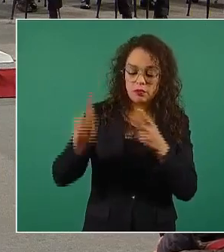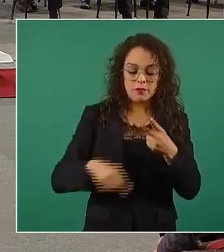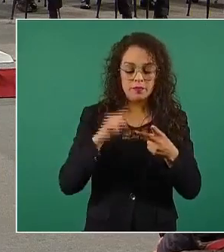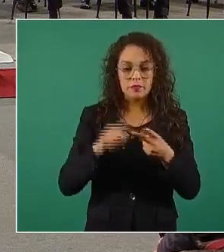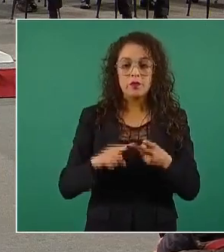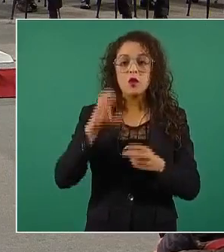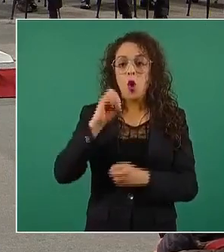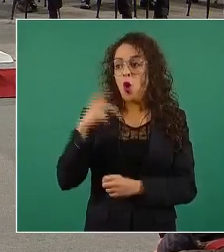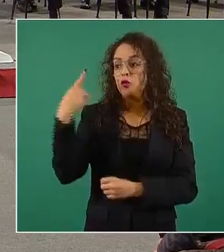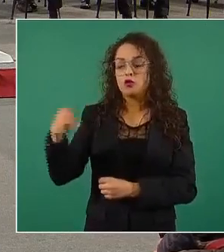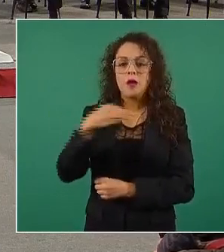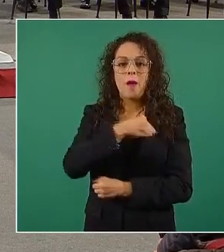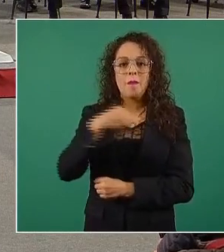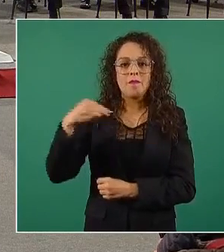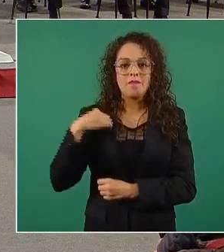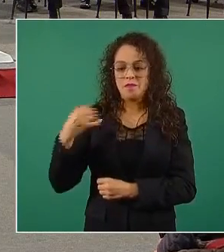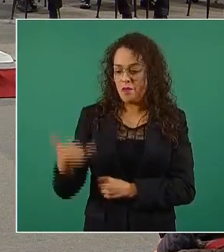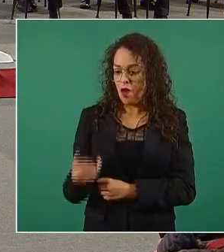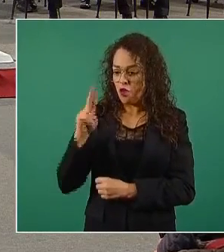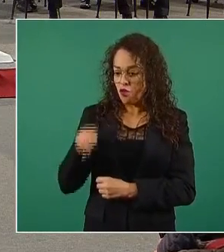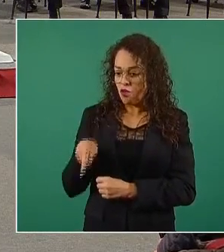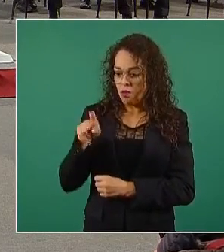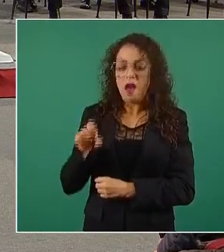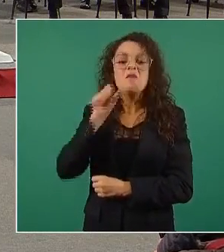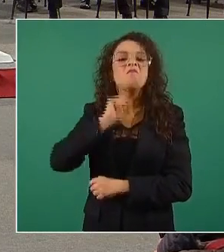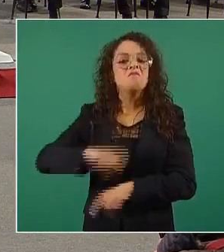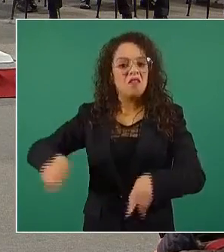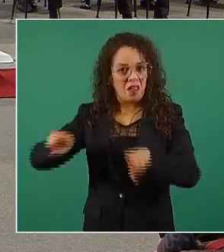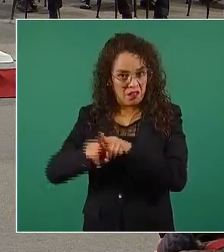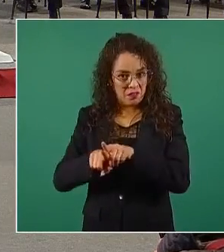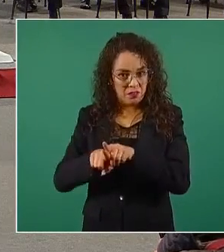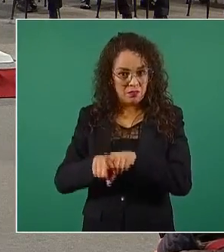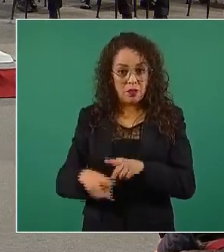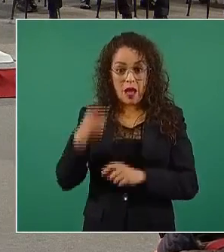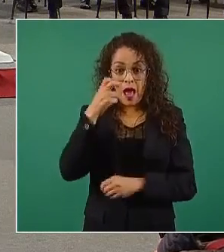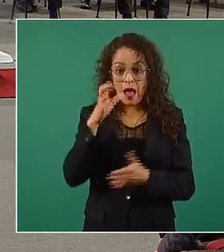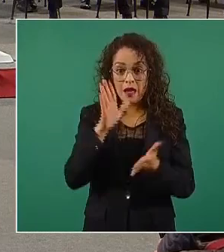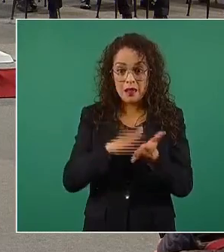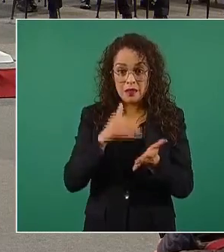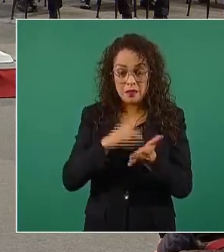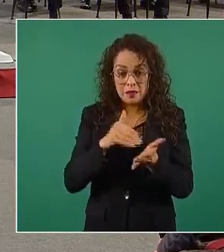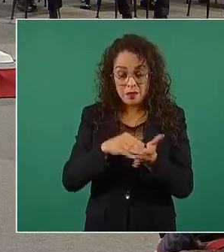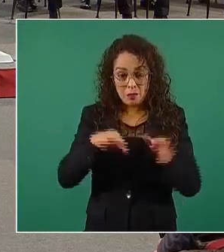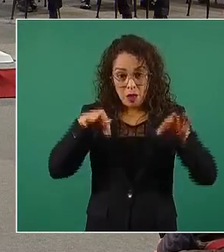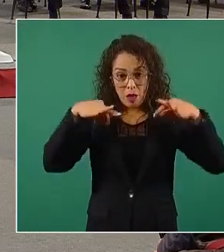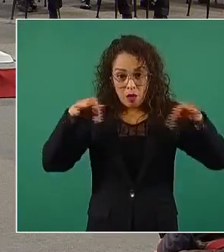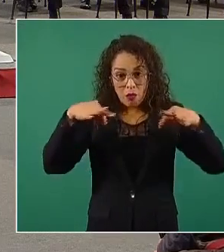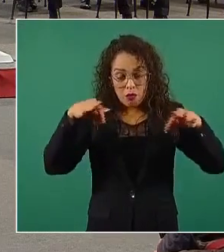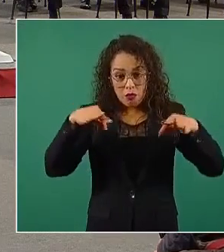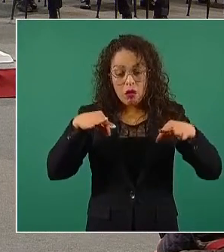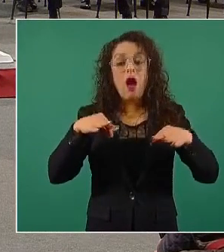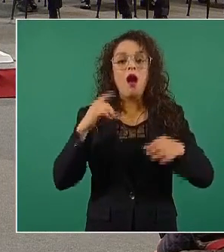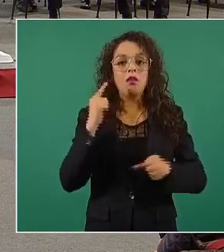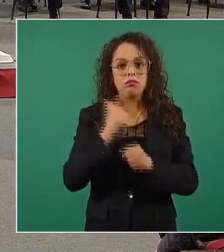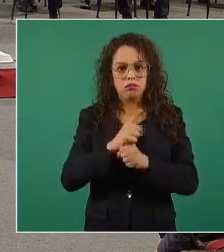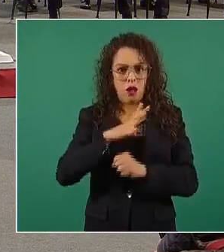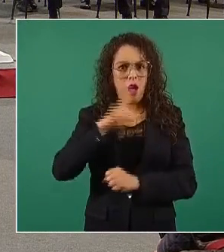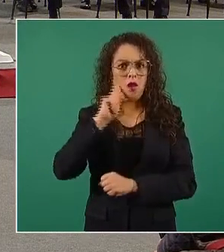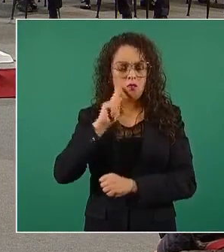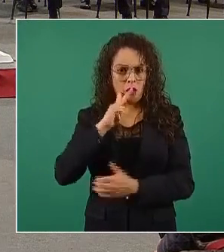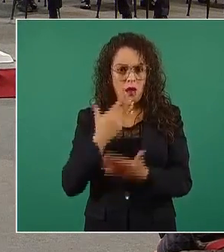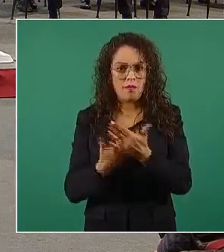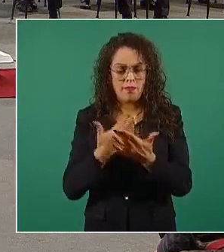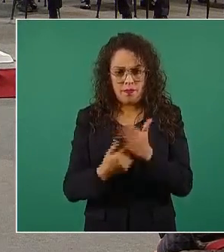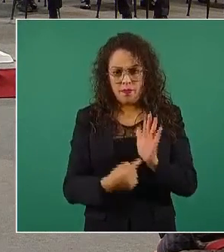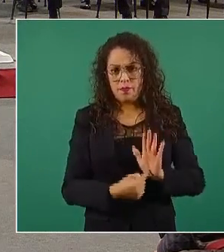del Yunque. Además, se demuestra en toda esta documentación que, bueno, que además de